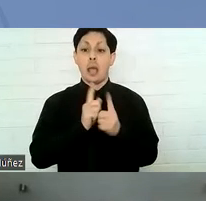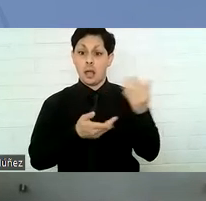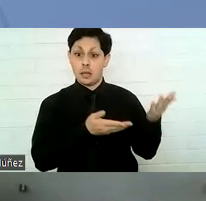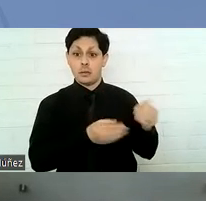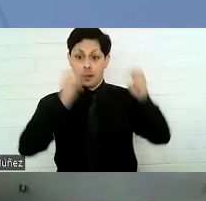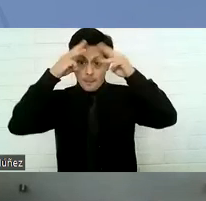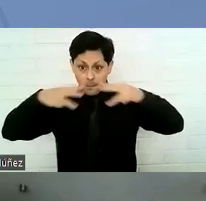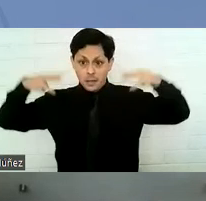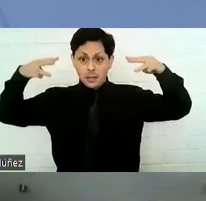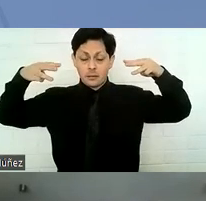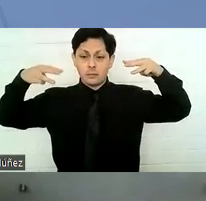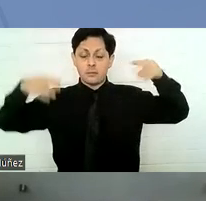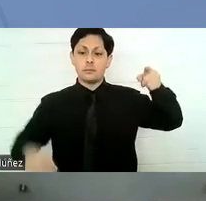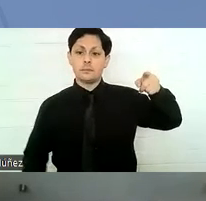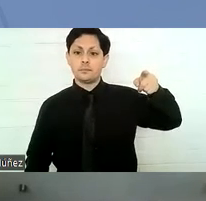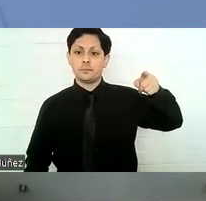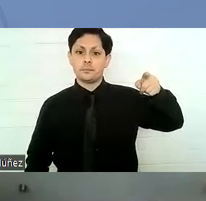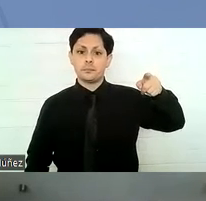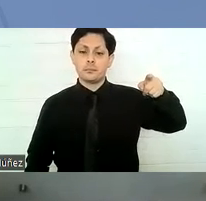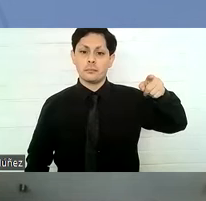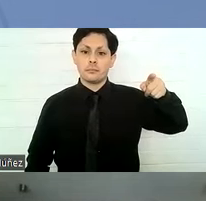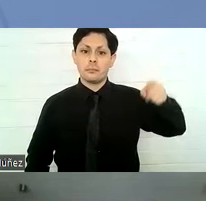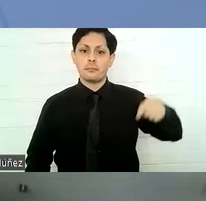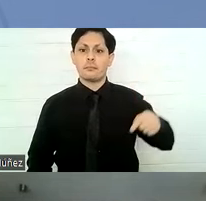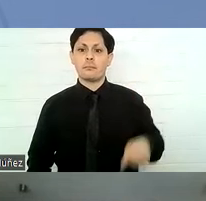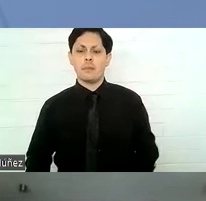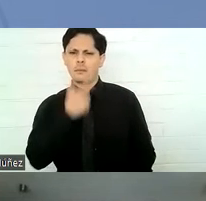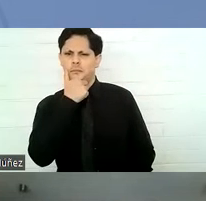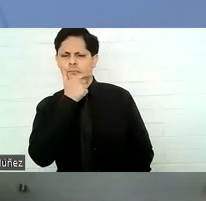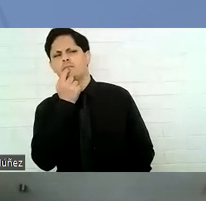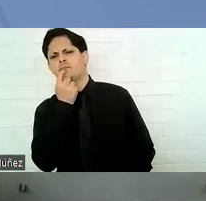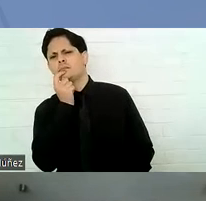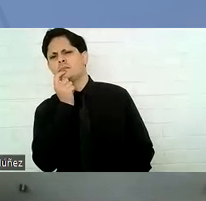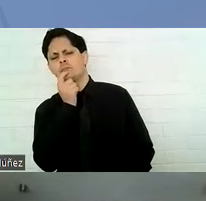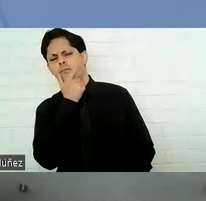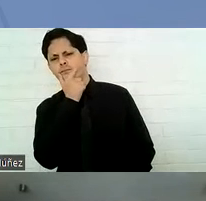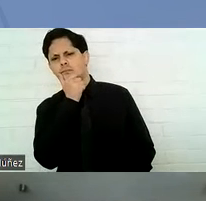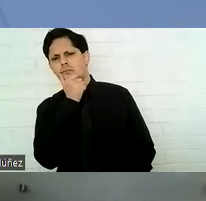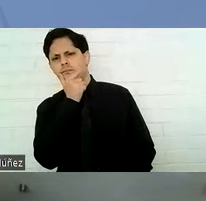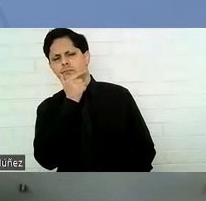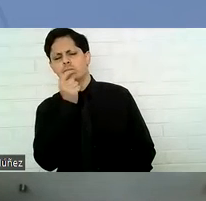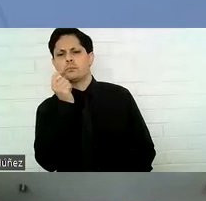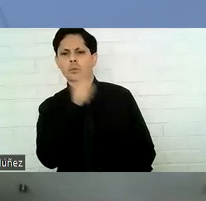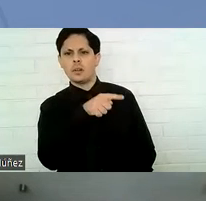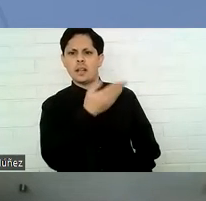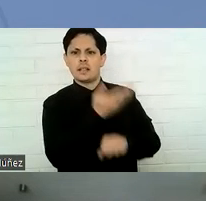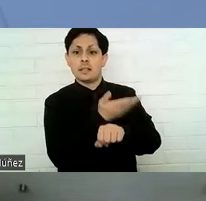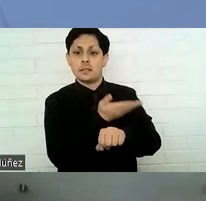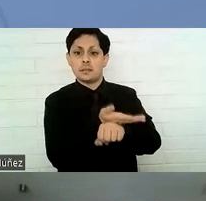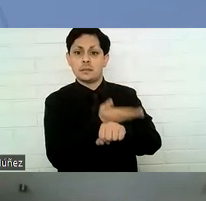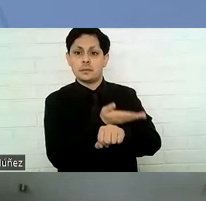lo menos, las madres fueron las que interrogaron al sistema de salud y le exigieron